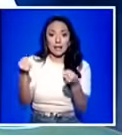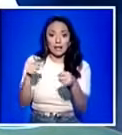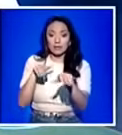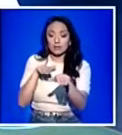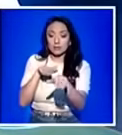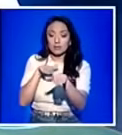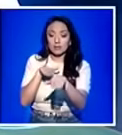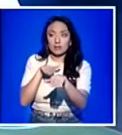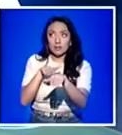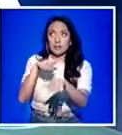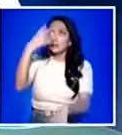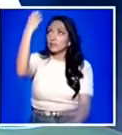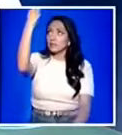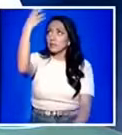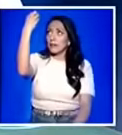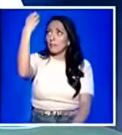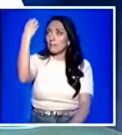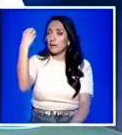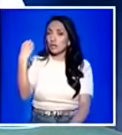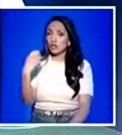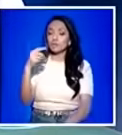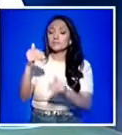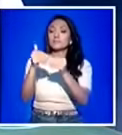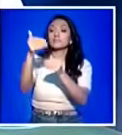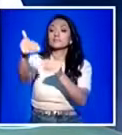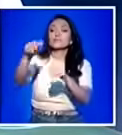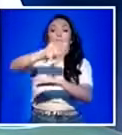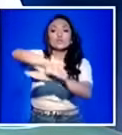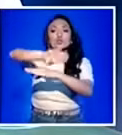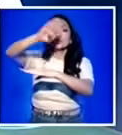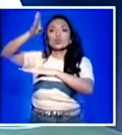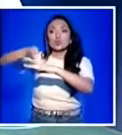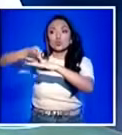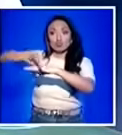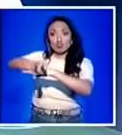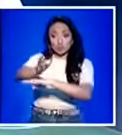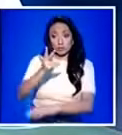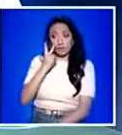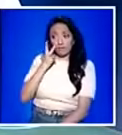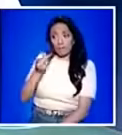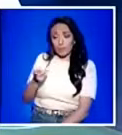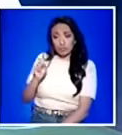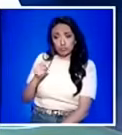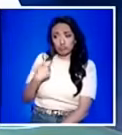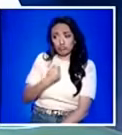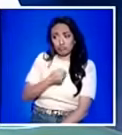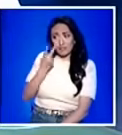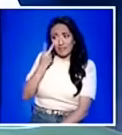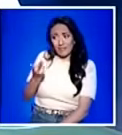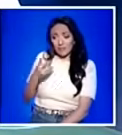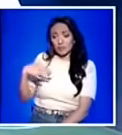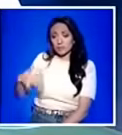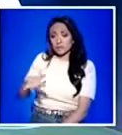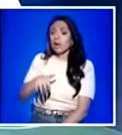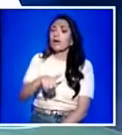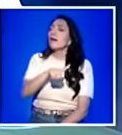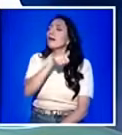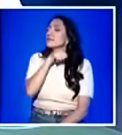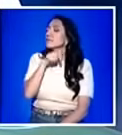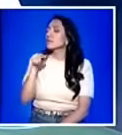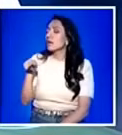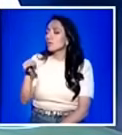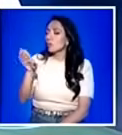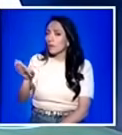acercando o en la zona cercana a los túneles. Hemos visto ahí incluso en vivo con nuestros equipos periodísticos cómo asaltan a las personas en